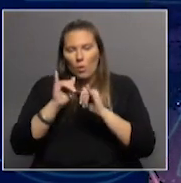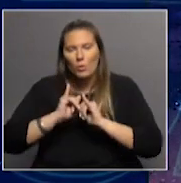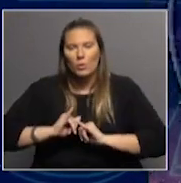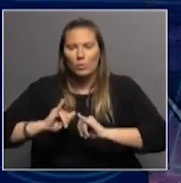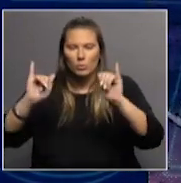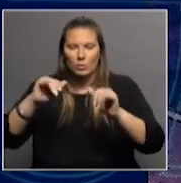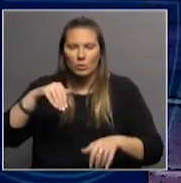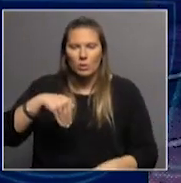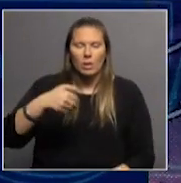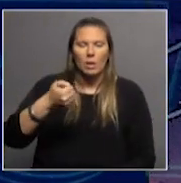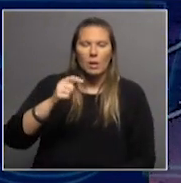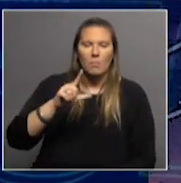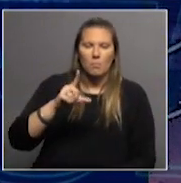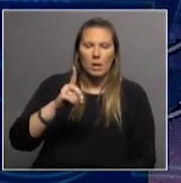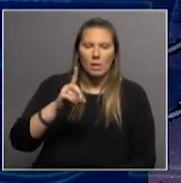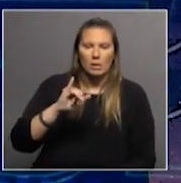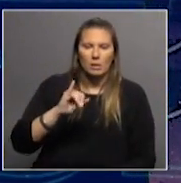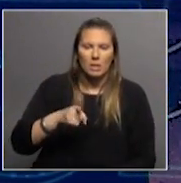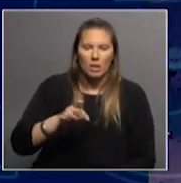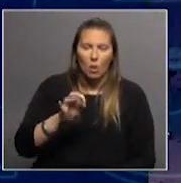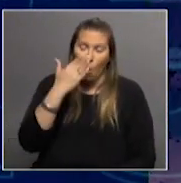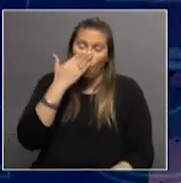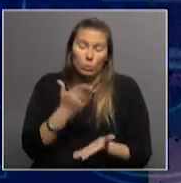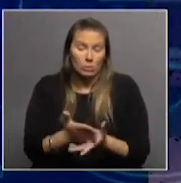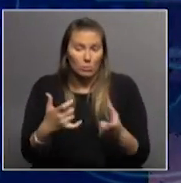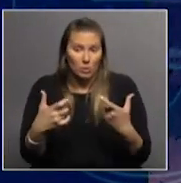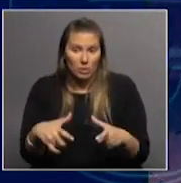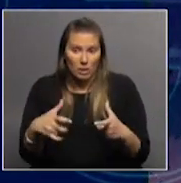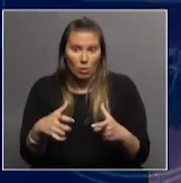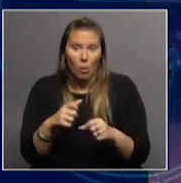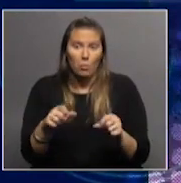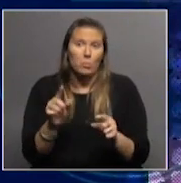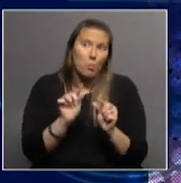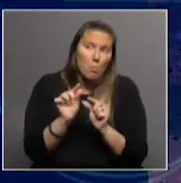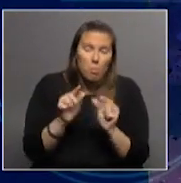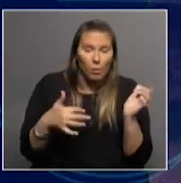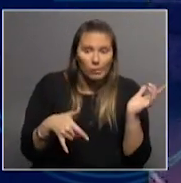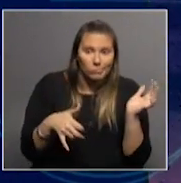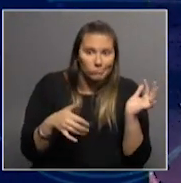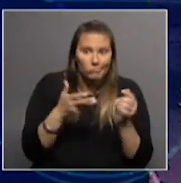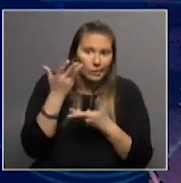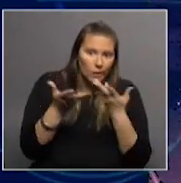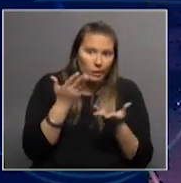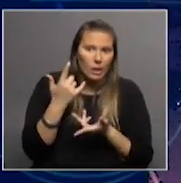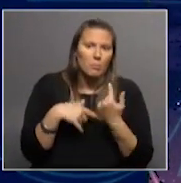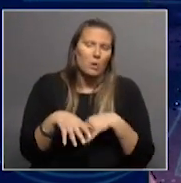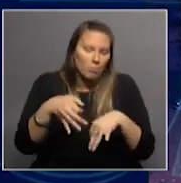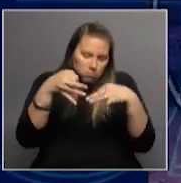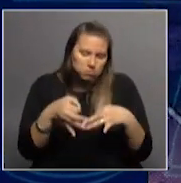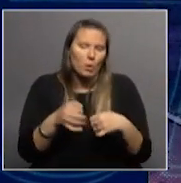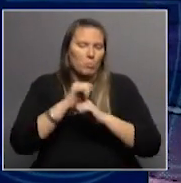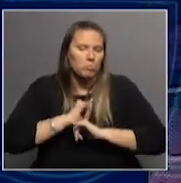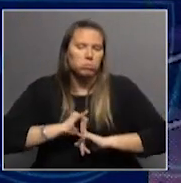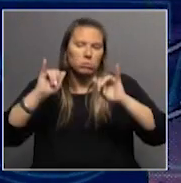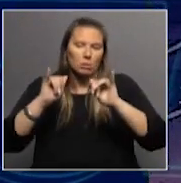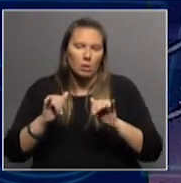de maldigo verdad de todo último álbum que pudiste tocar un poco pero no lo suficiente el suficiente